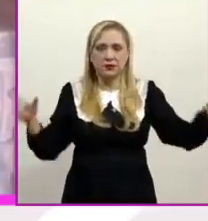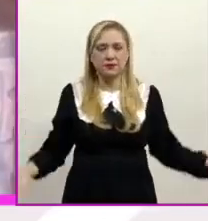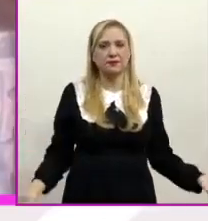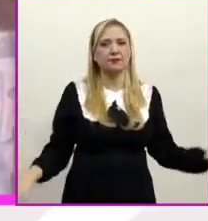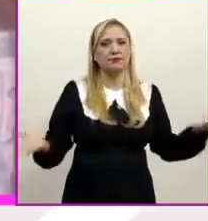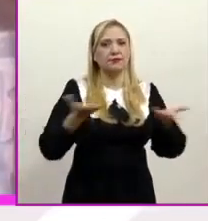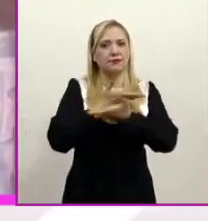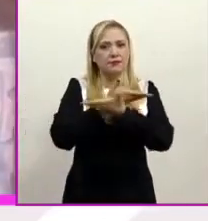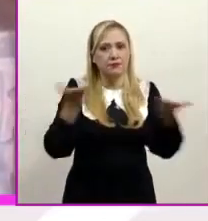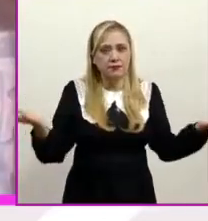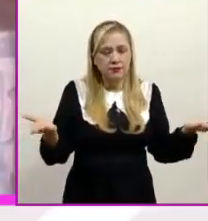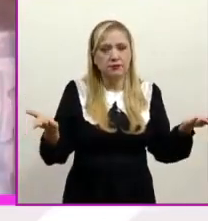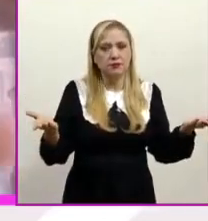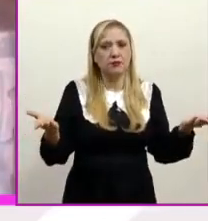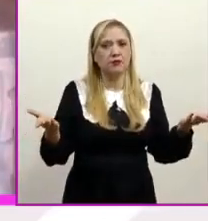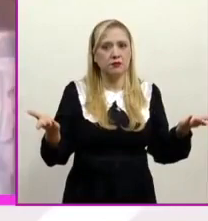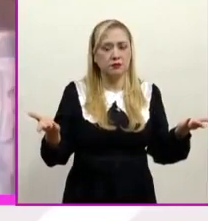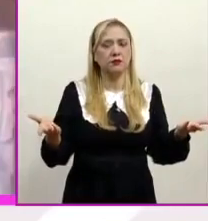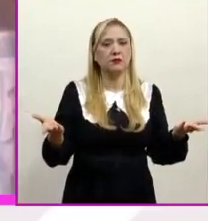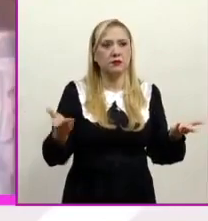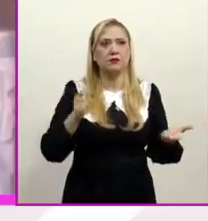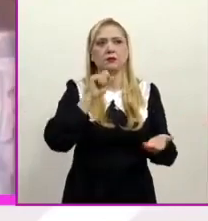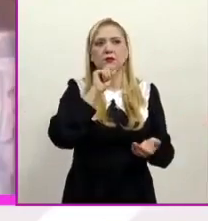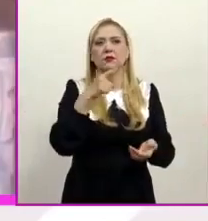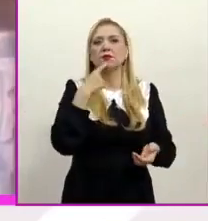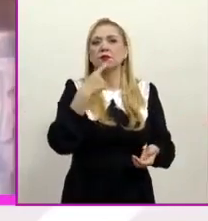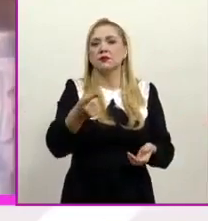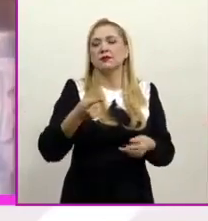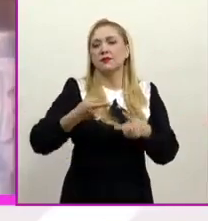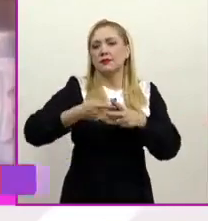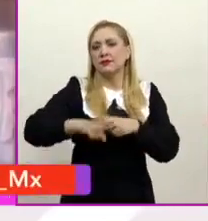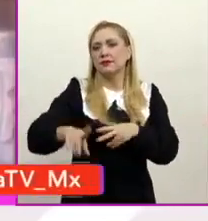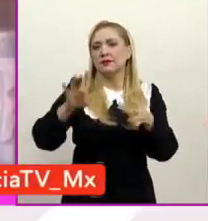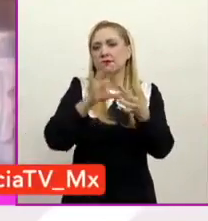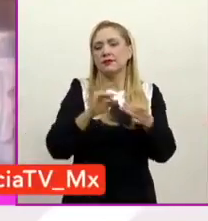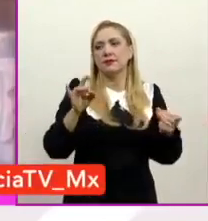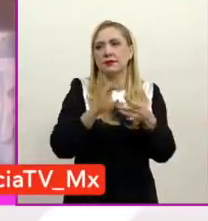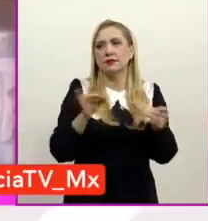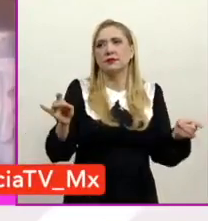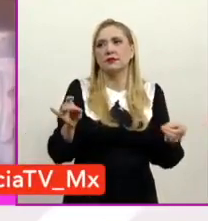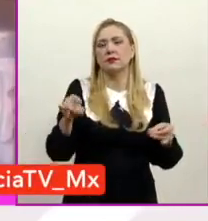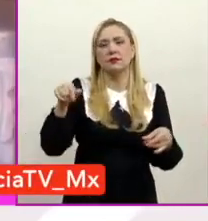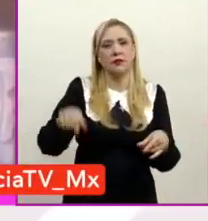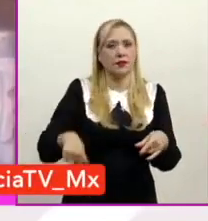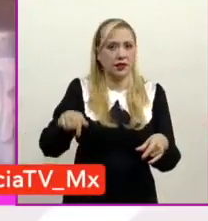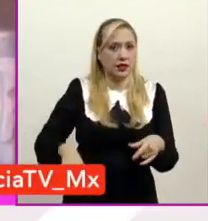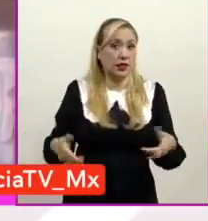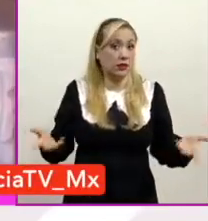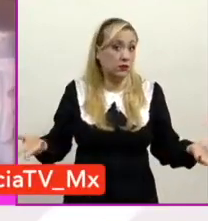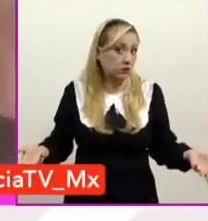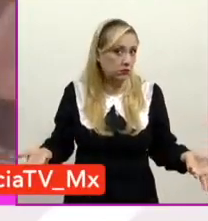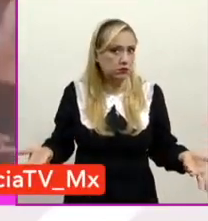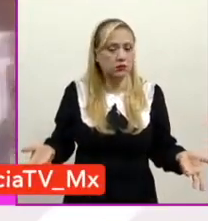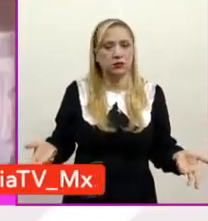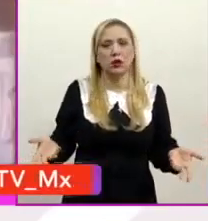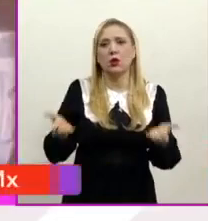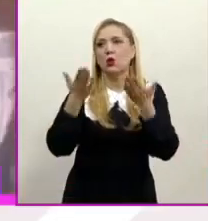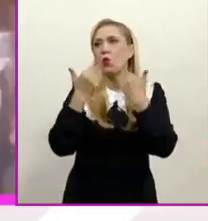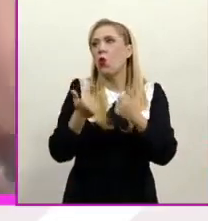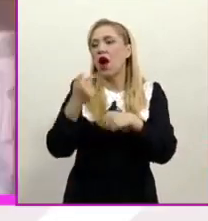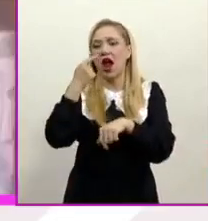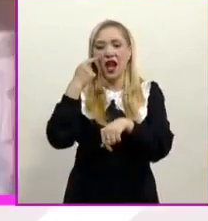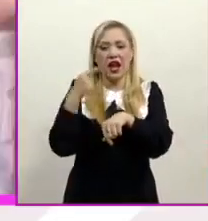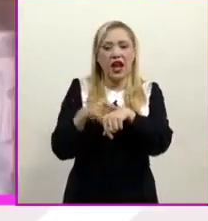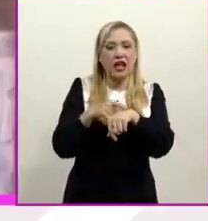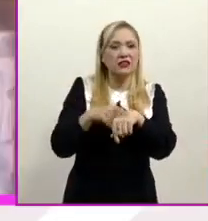a todos los niveles de la sociedad. Hace rato que comenzamos, decías de este programa en el que dicen, bueno, si no hay razas, no hay